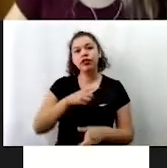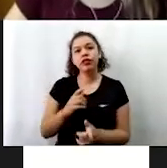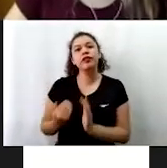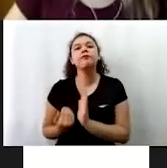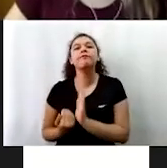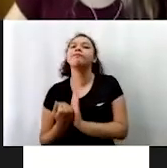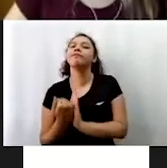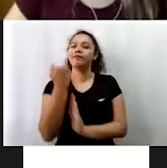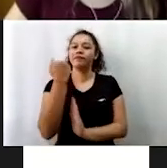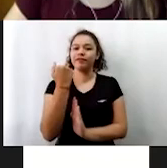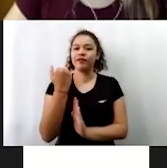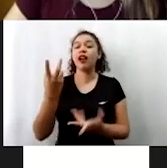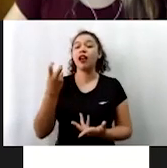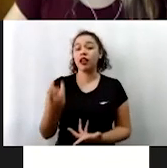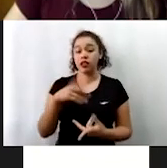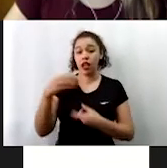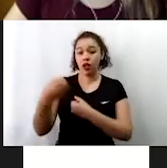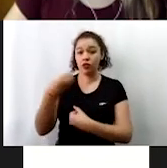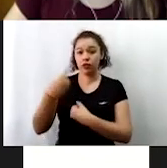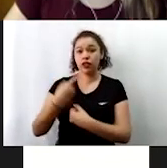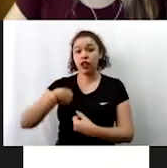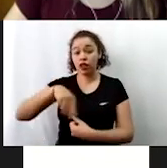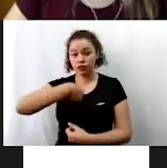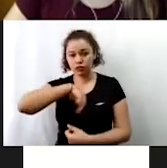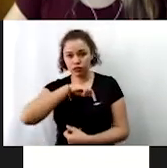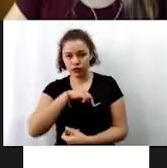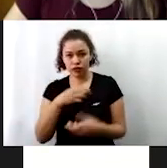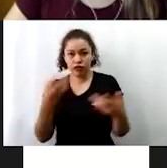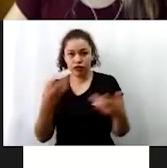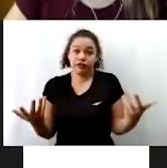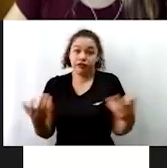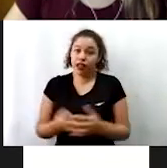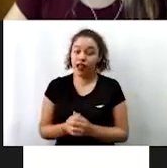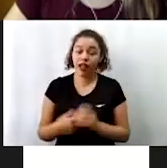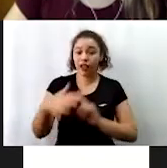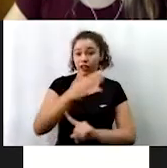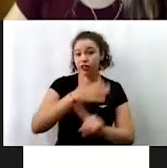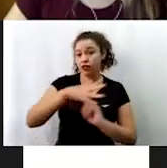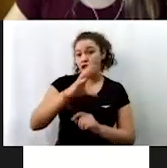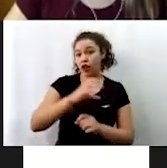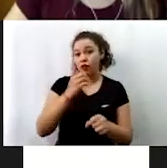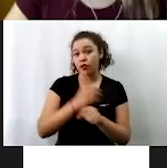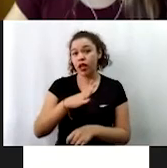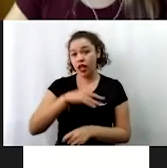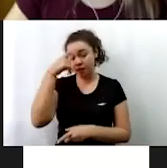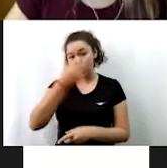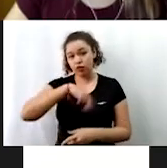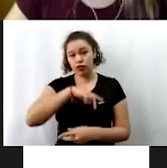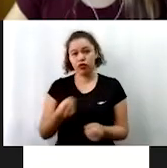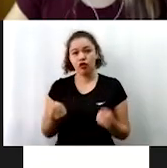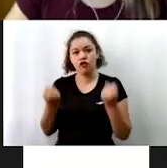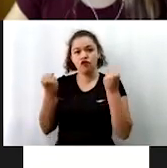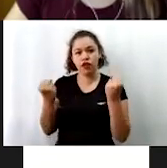podemos verlo como esa oportunidad que nos pone el entorno para hacernos más fuertes, ¿no? Para